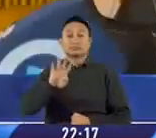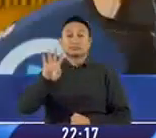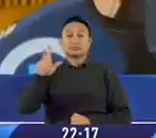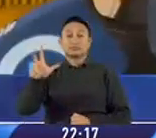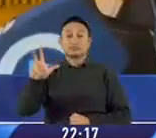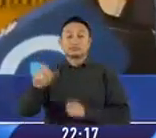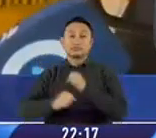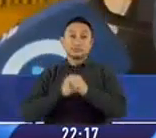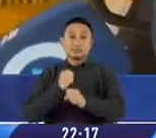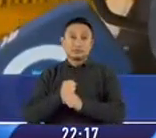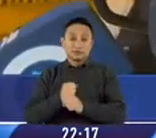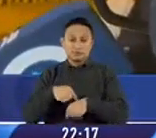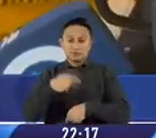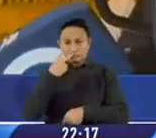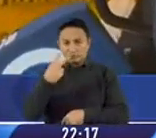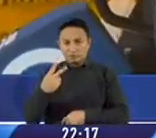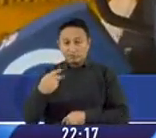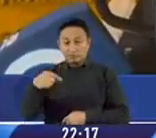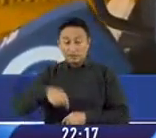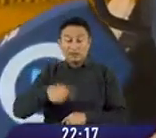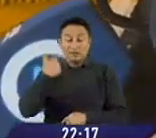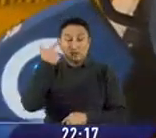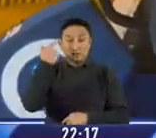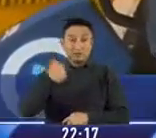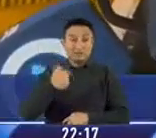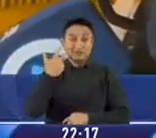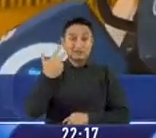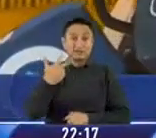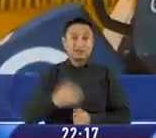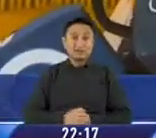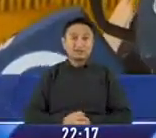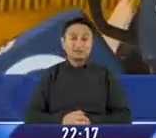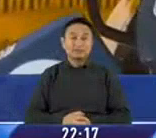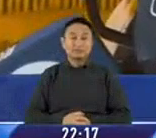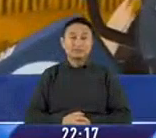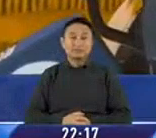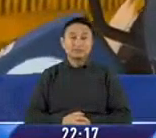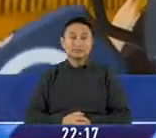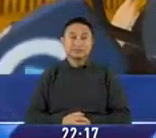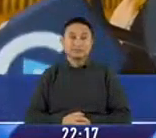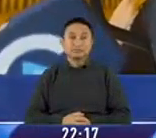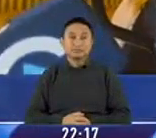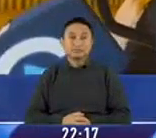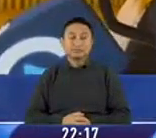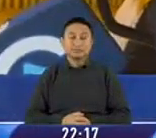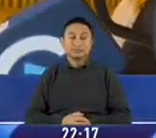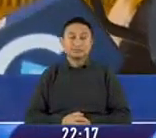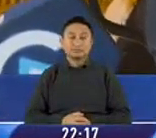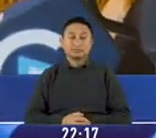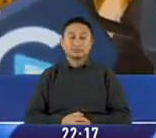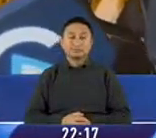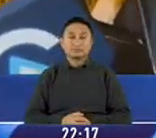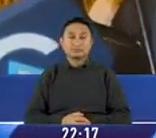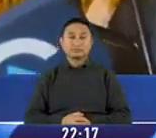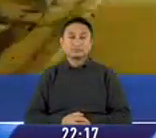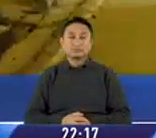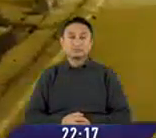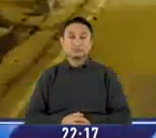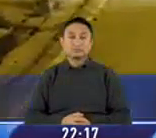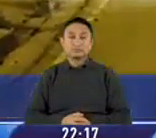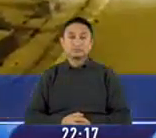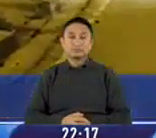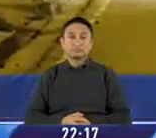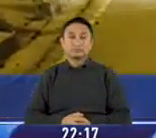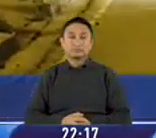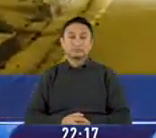años. Se puede observar que se encuentran tres indicios balísticos, los cuales fueron utilizados por los victimarios para causar el deceso de esta persona. Se